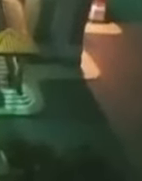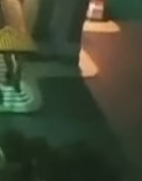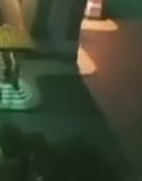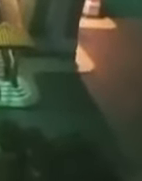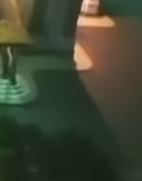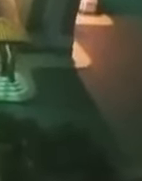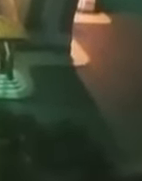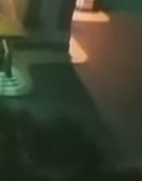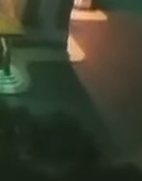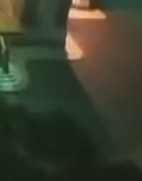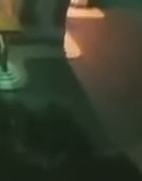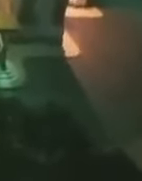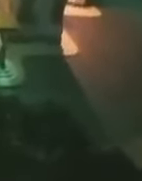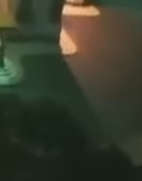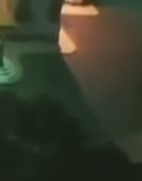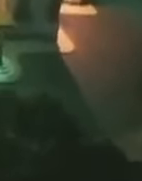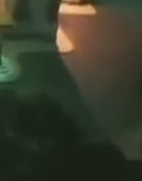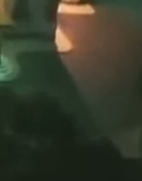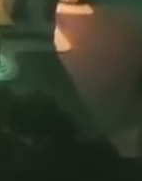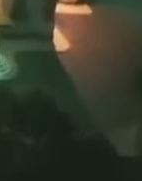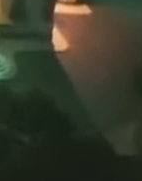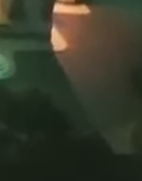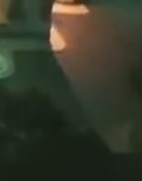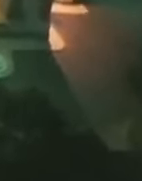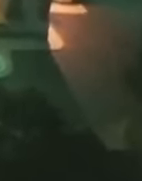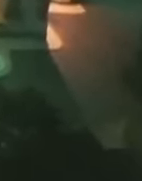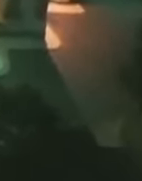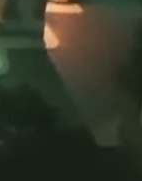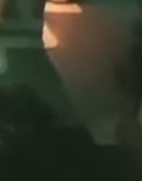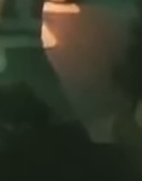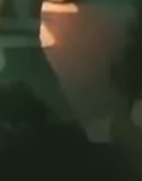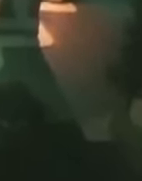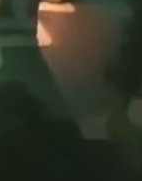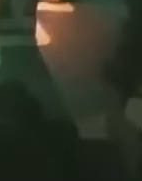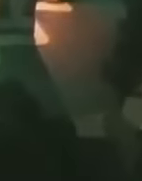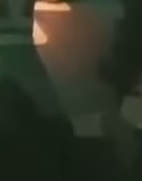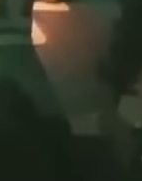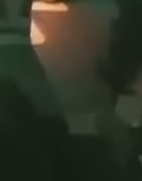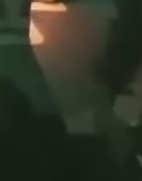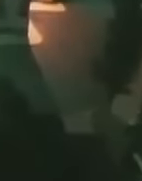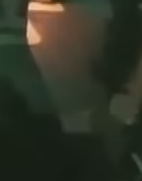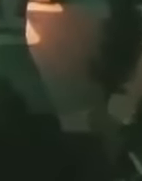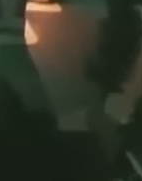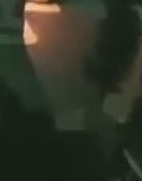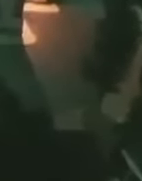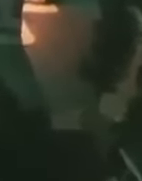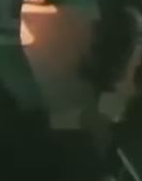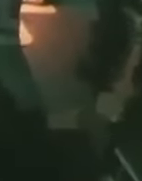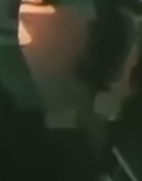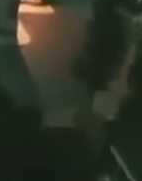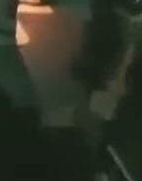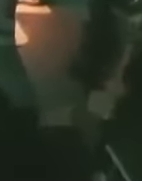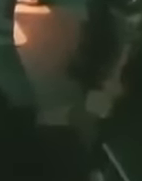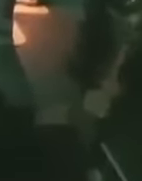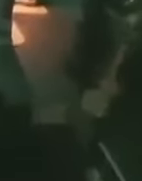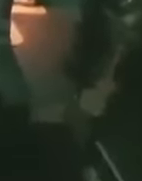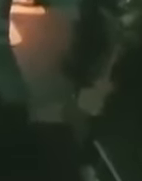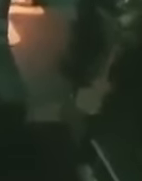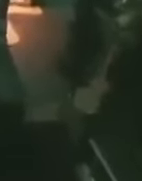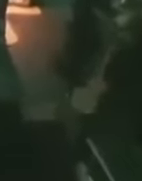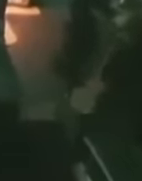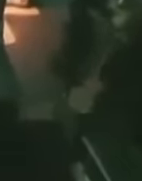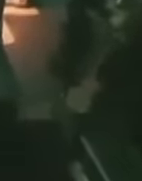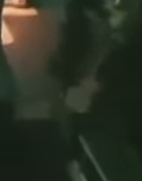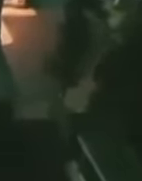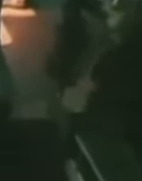en breves minutos iniciará un conversatorio dirigido por el presidente de la República, Nicolás Maduro Moros, con la delegación del